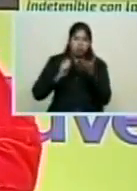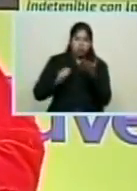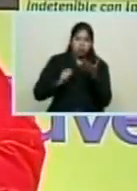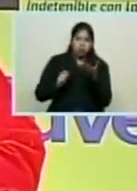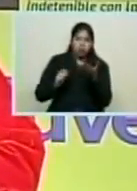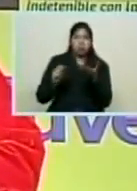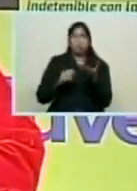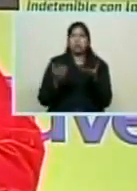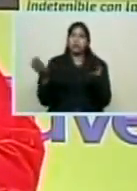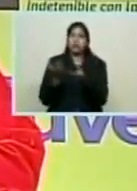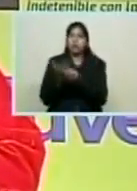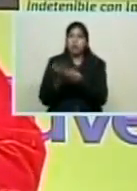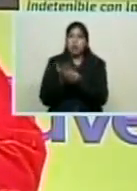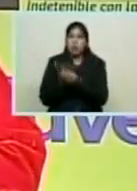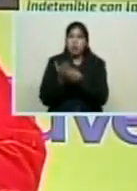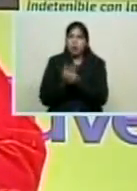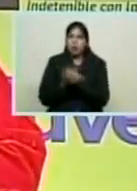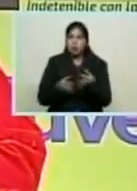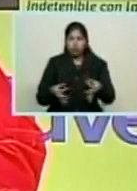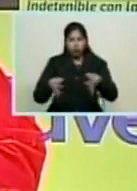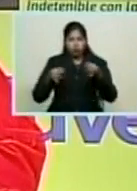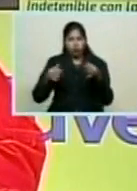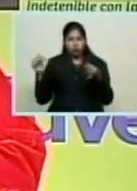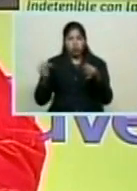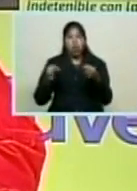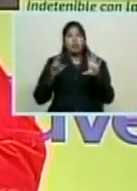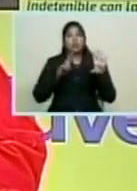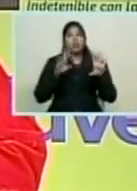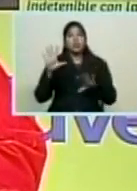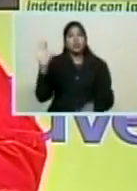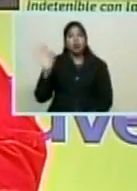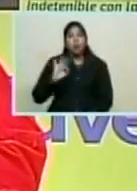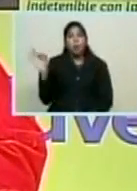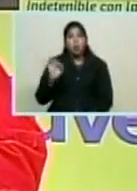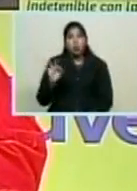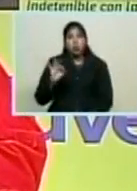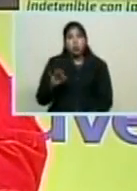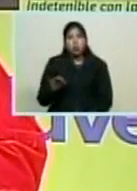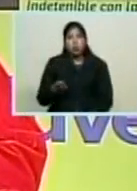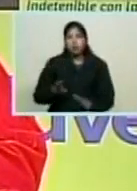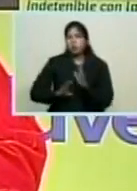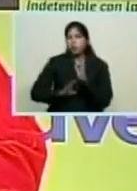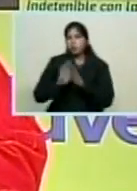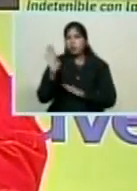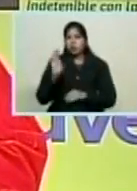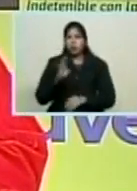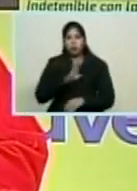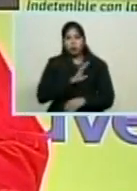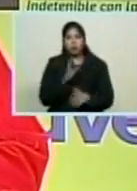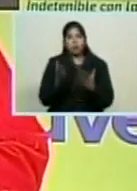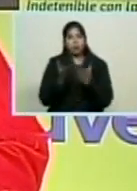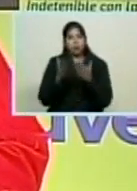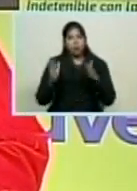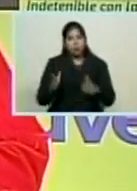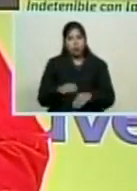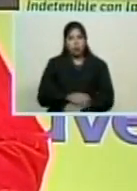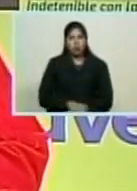país y que cubre el 75% de la matrícula escolar nacional.